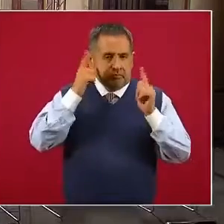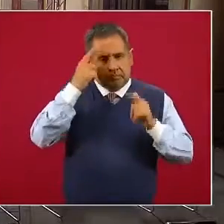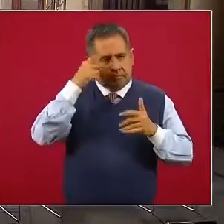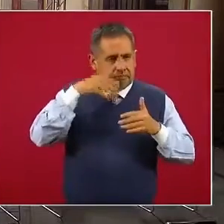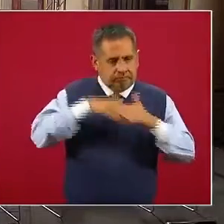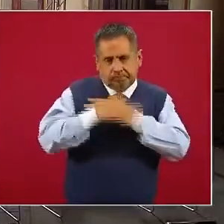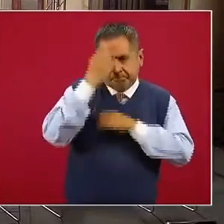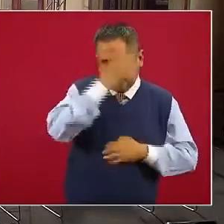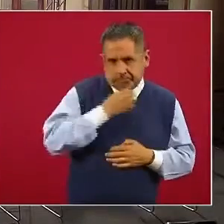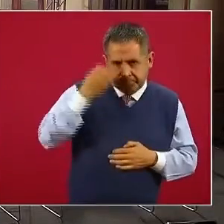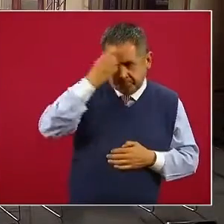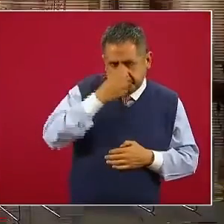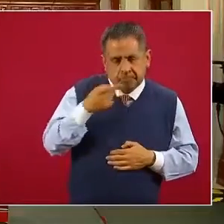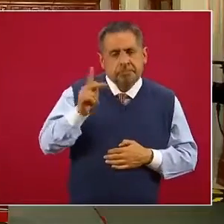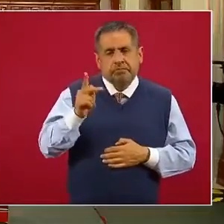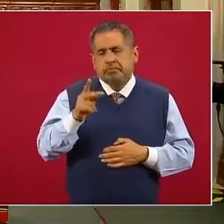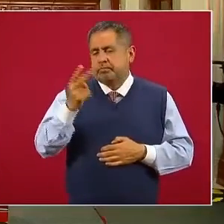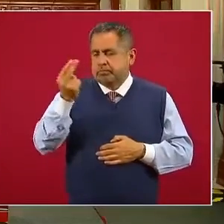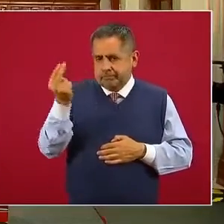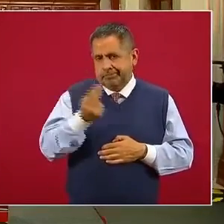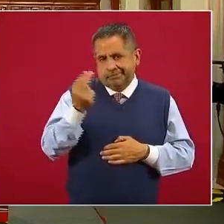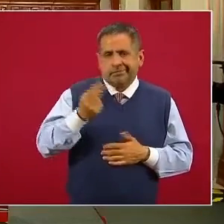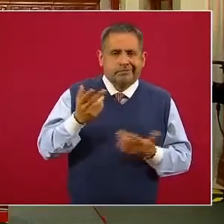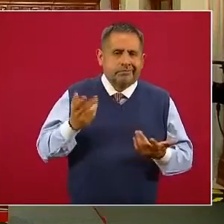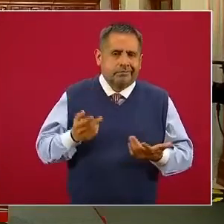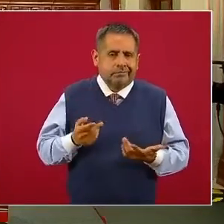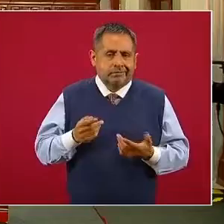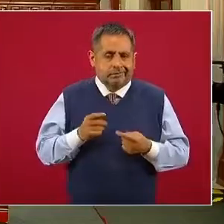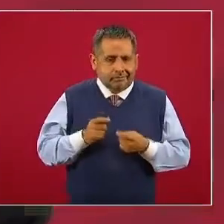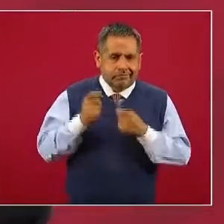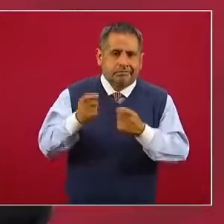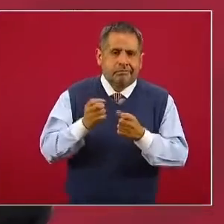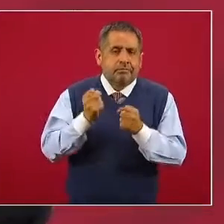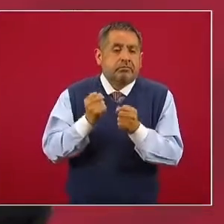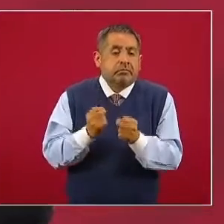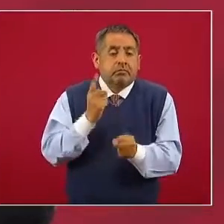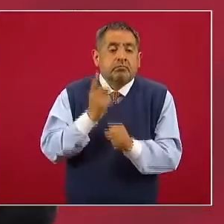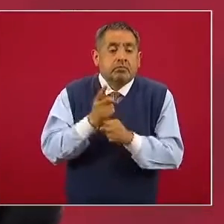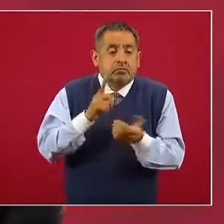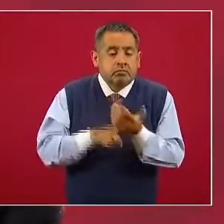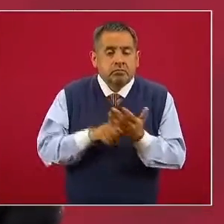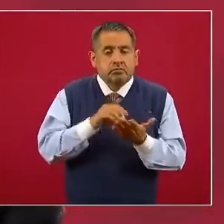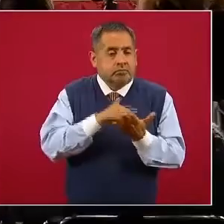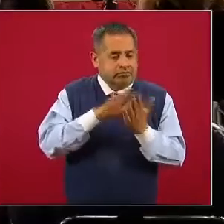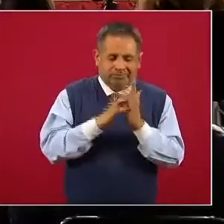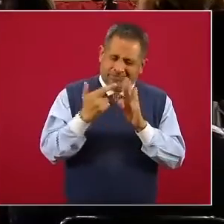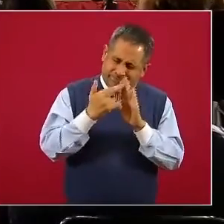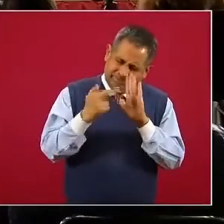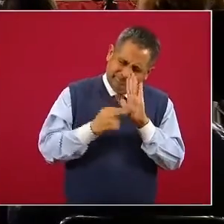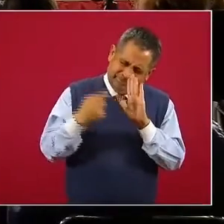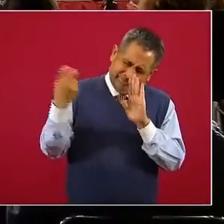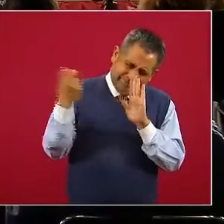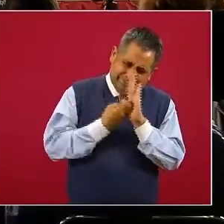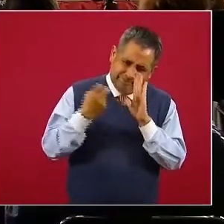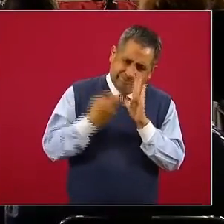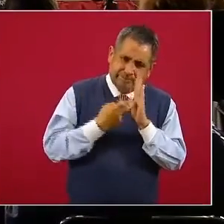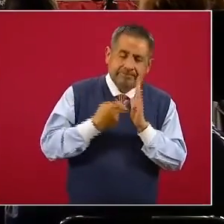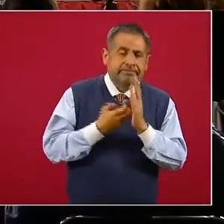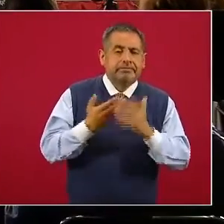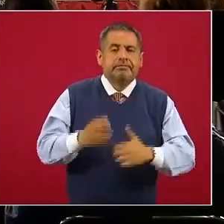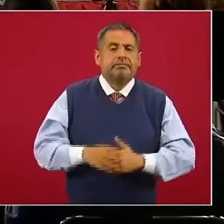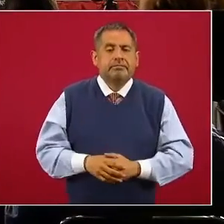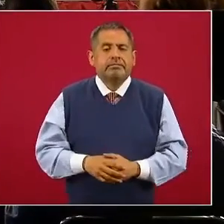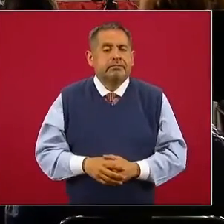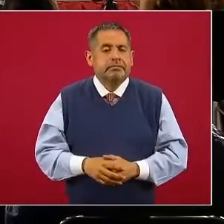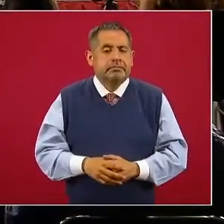examen, pero es indispensable por ello garantizar que se cumpla, que se aplique el protocolo. Muchas